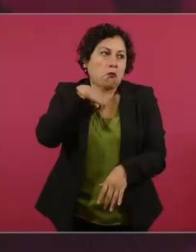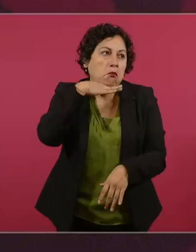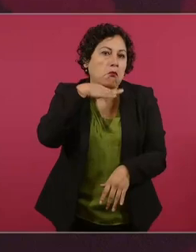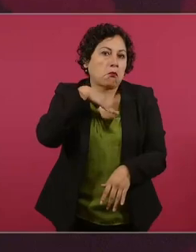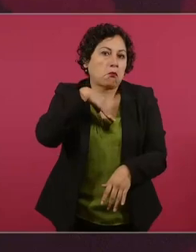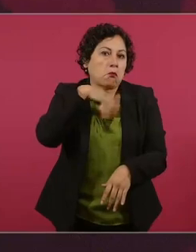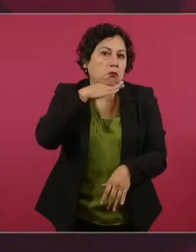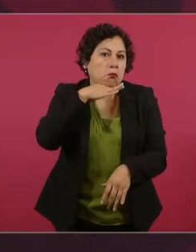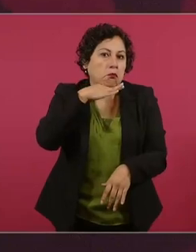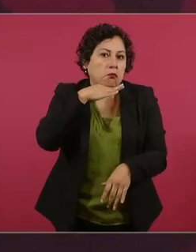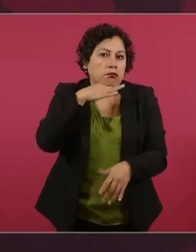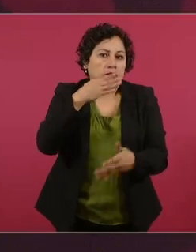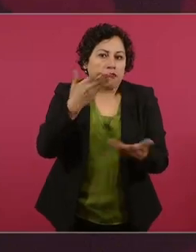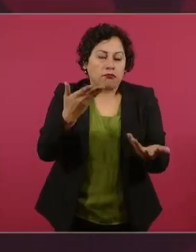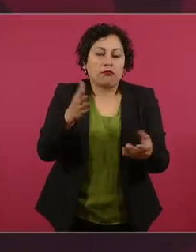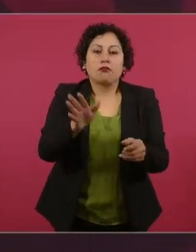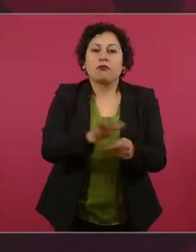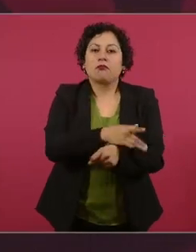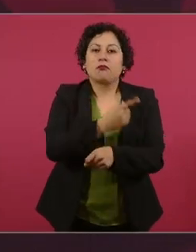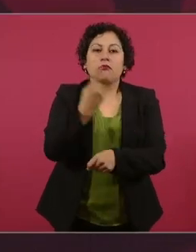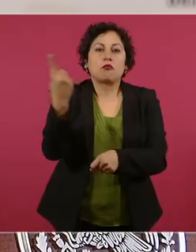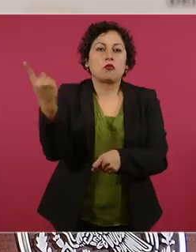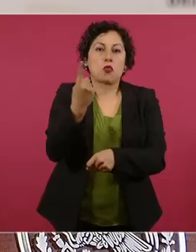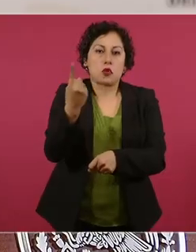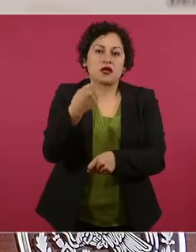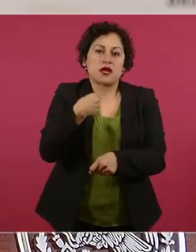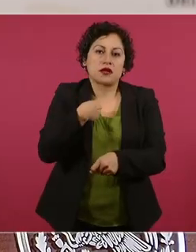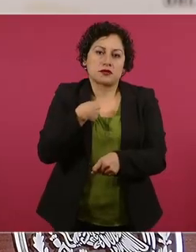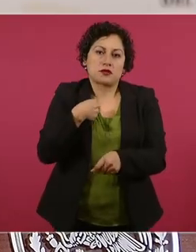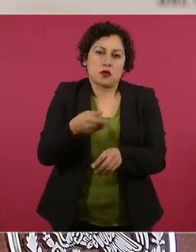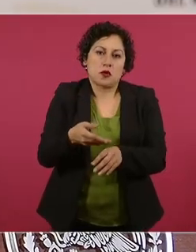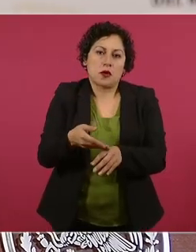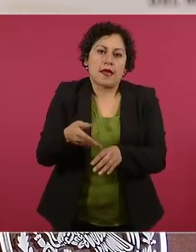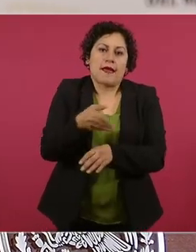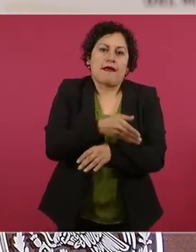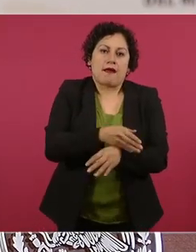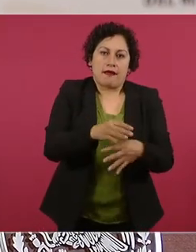trascendente, porque desde el principio hablé,